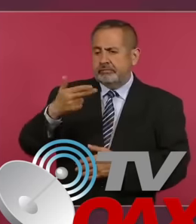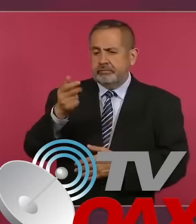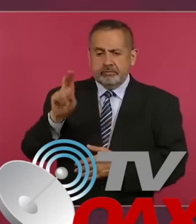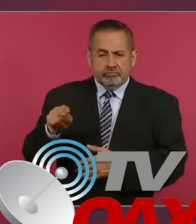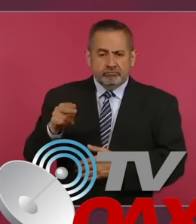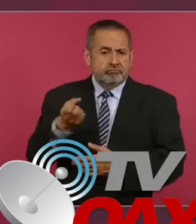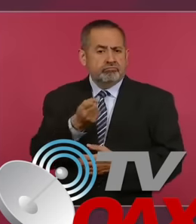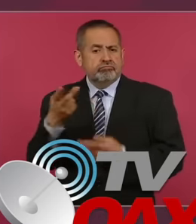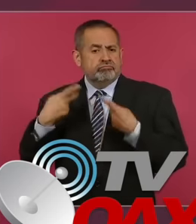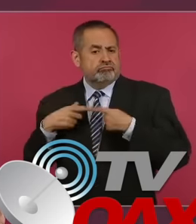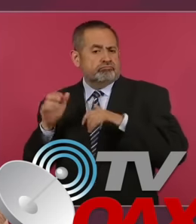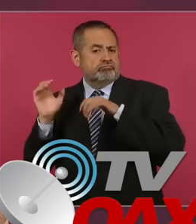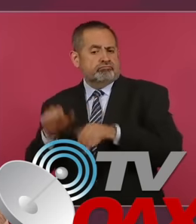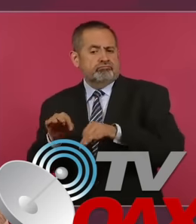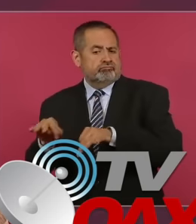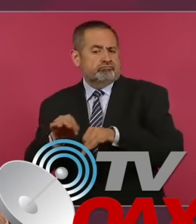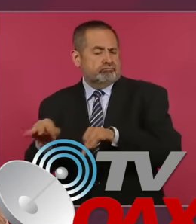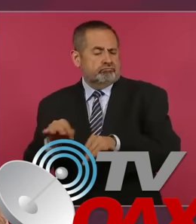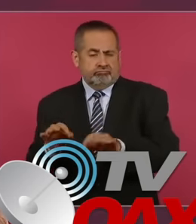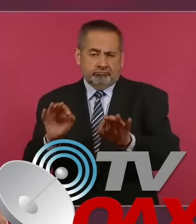empleos. Además,